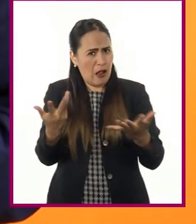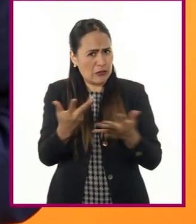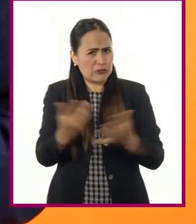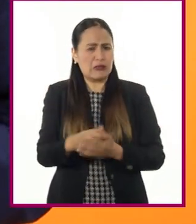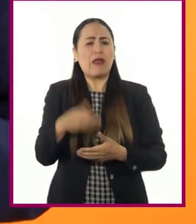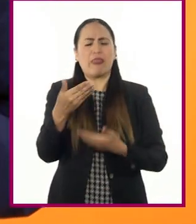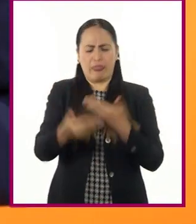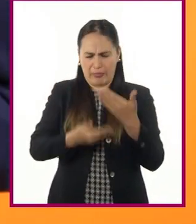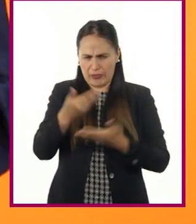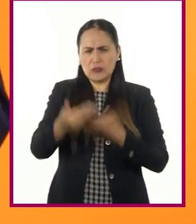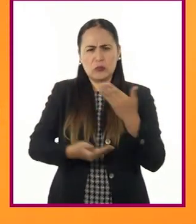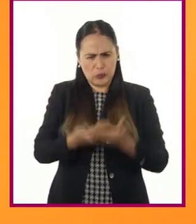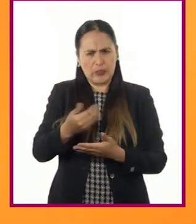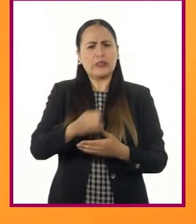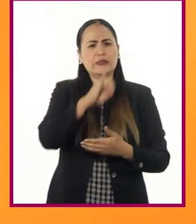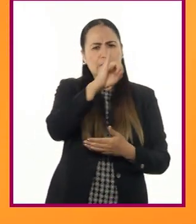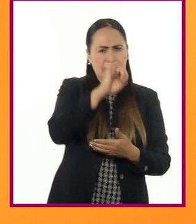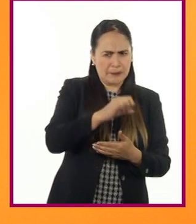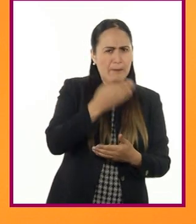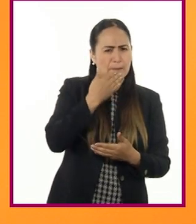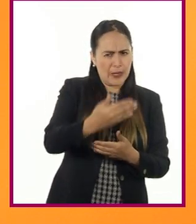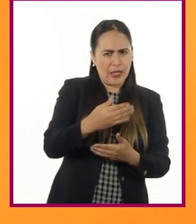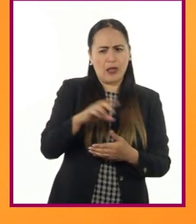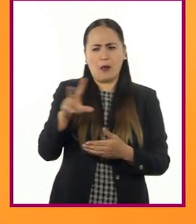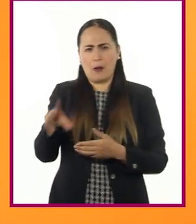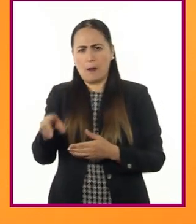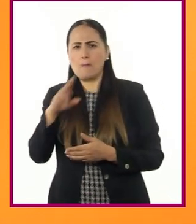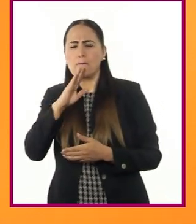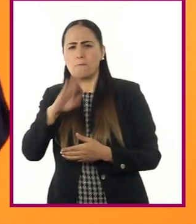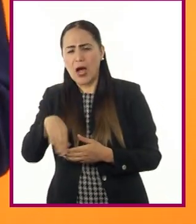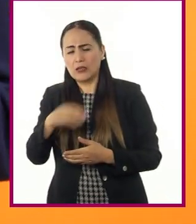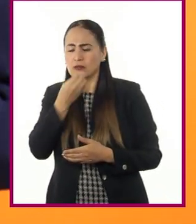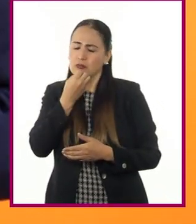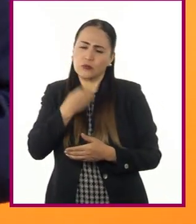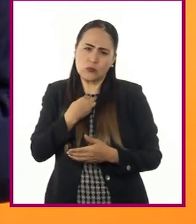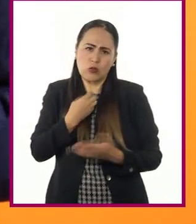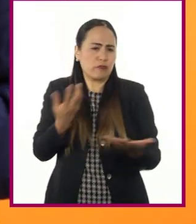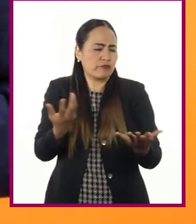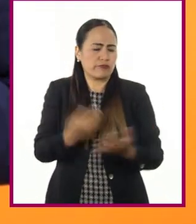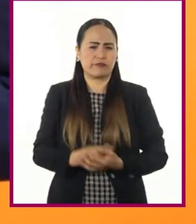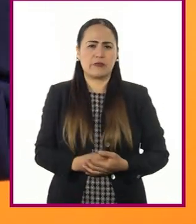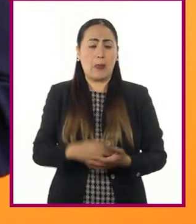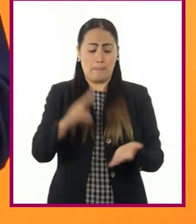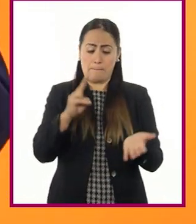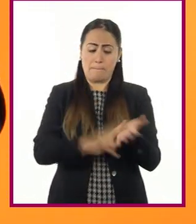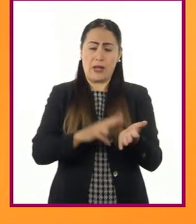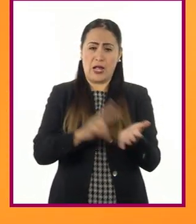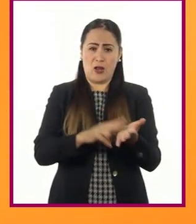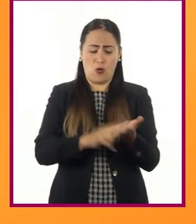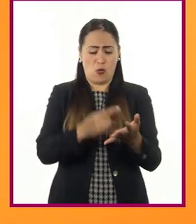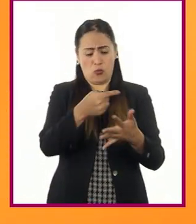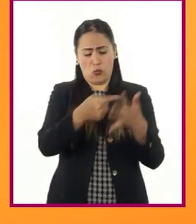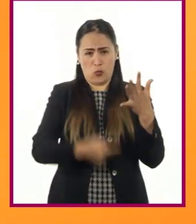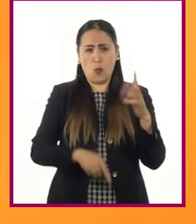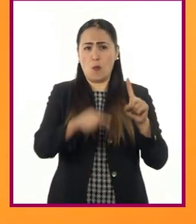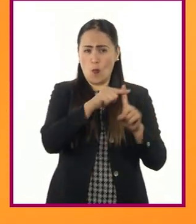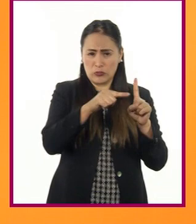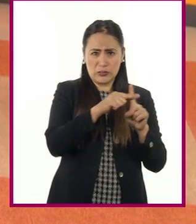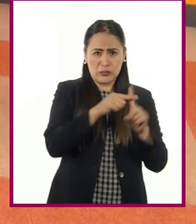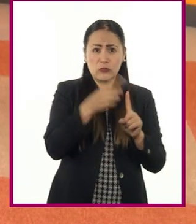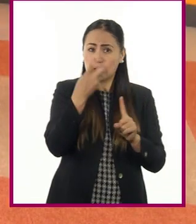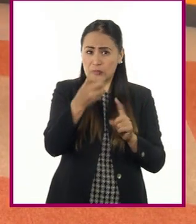las consecuencias de tus decisiones. Los valores son fundamentales al decidir y por tanto para ejercer la